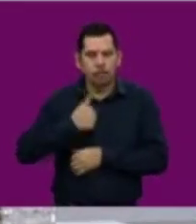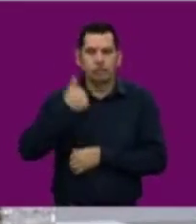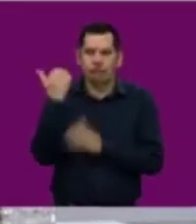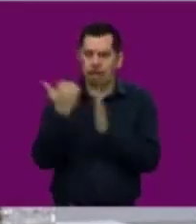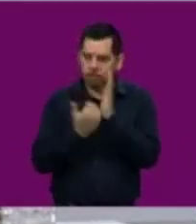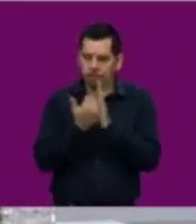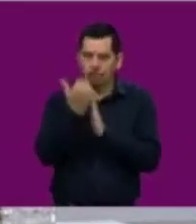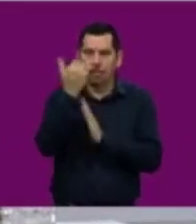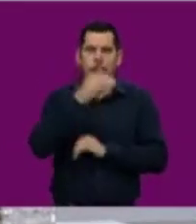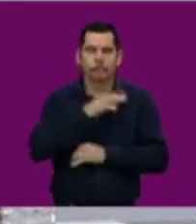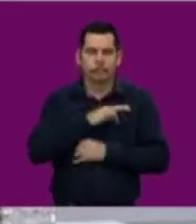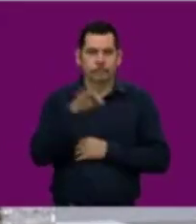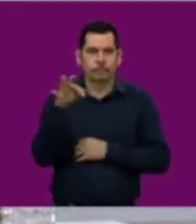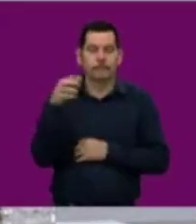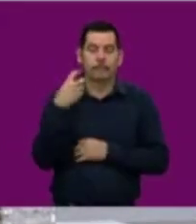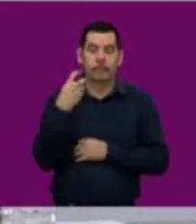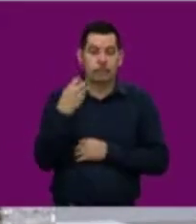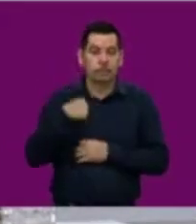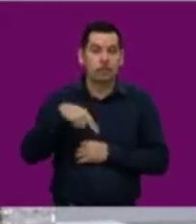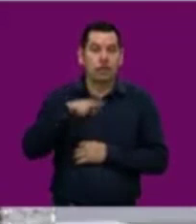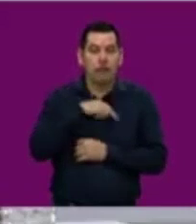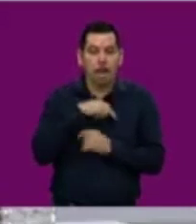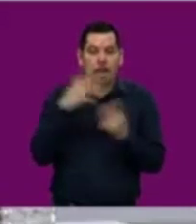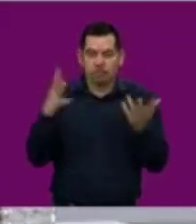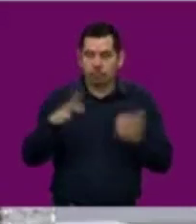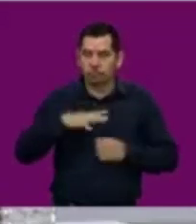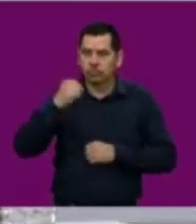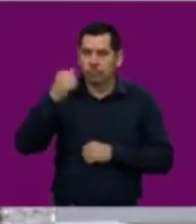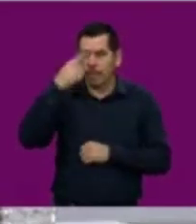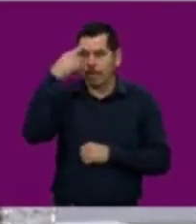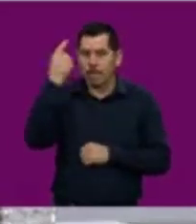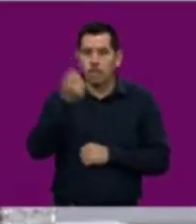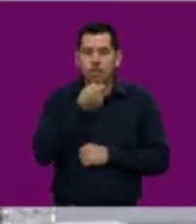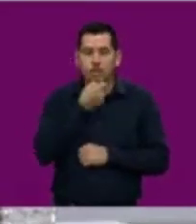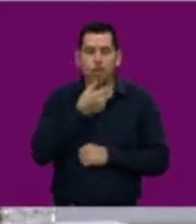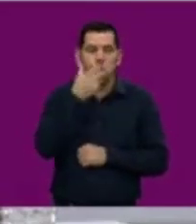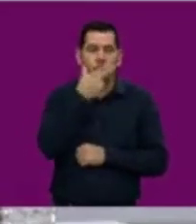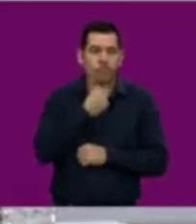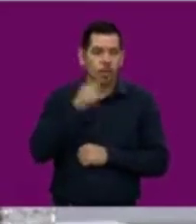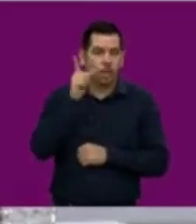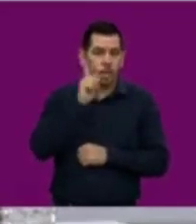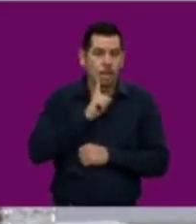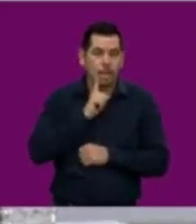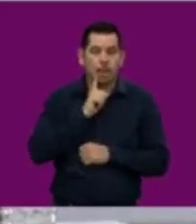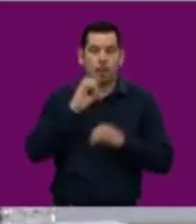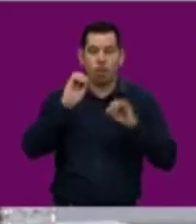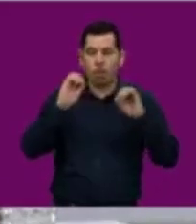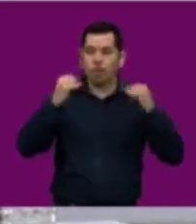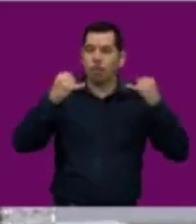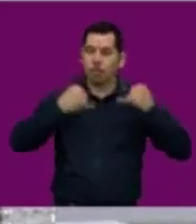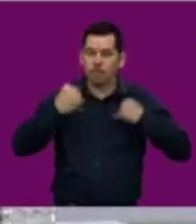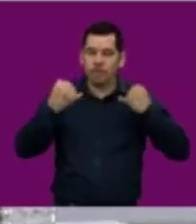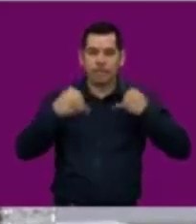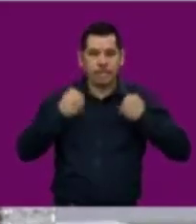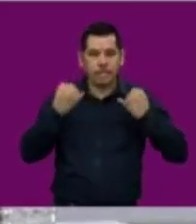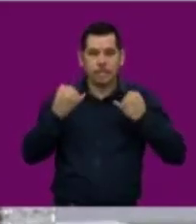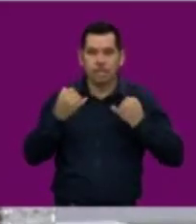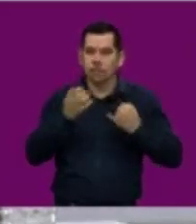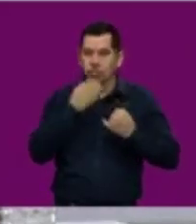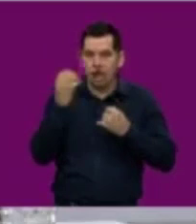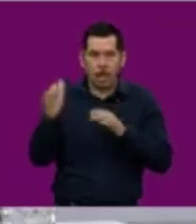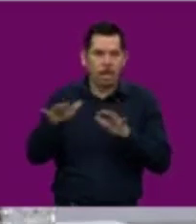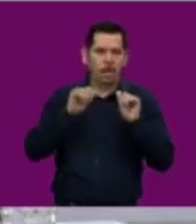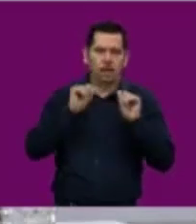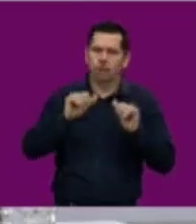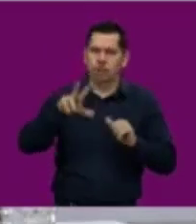vamos a hacer el esfuerzo para que ninguna niña niño o adolescente se quede fuera pero además